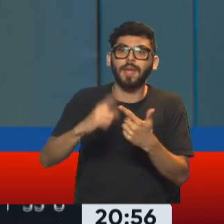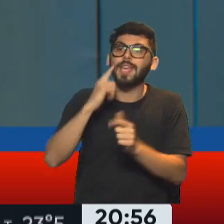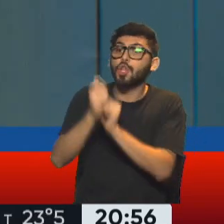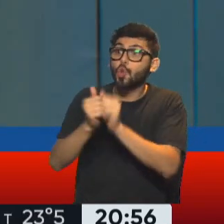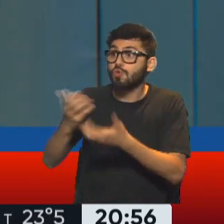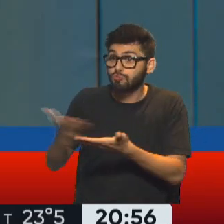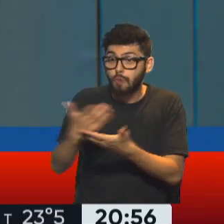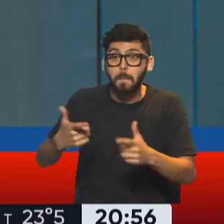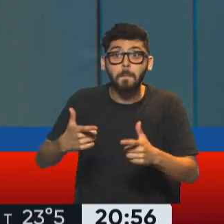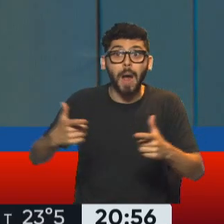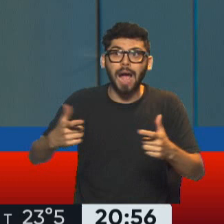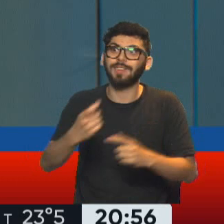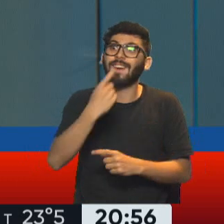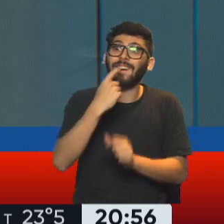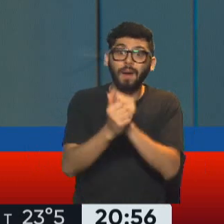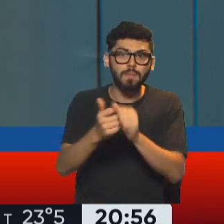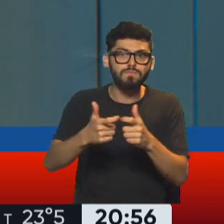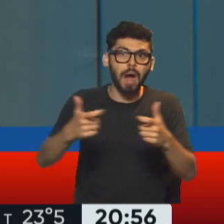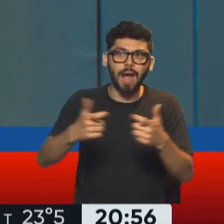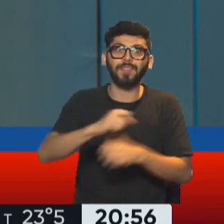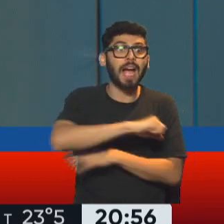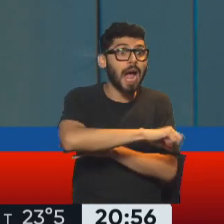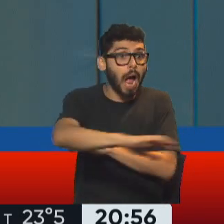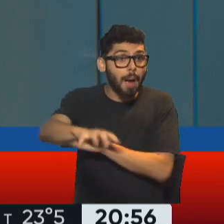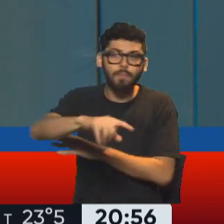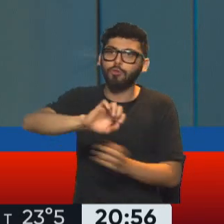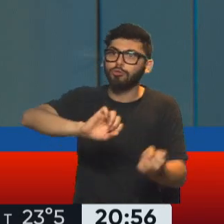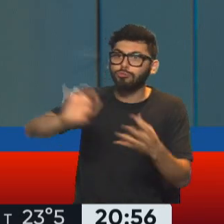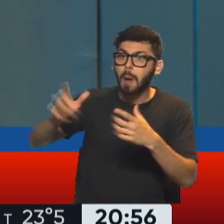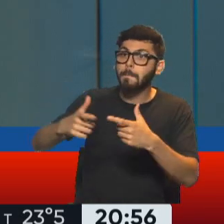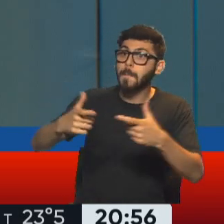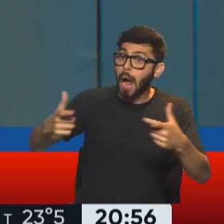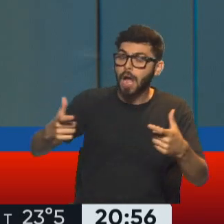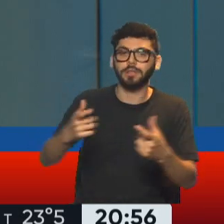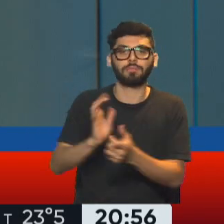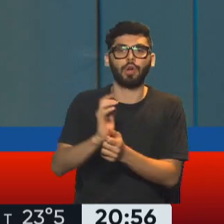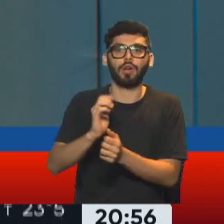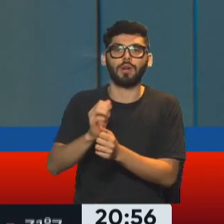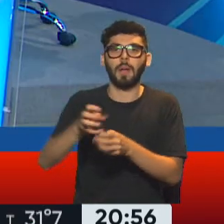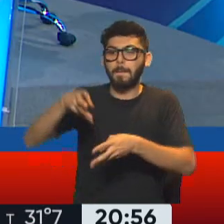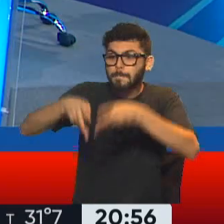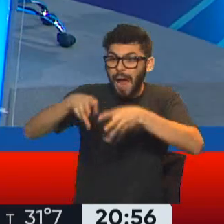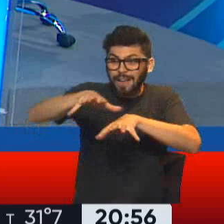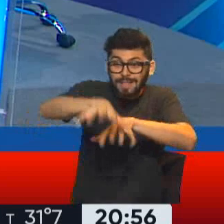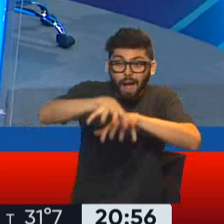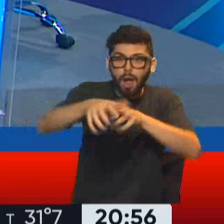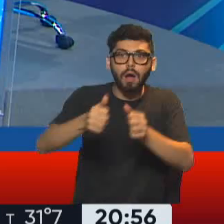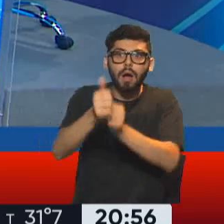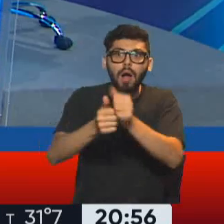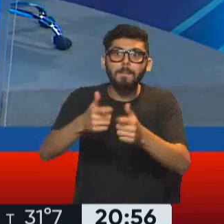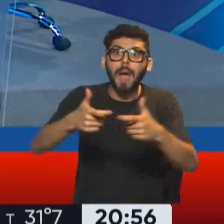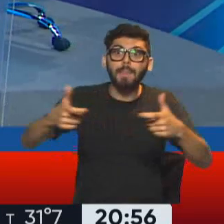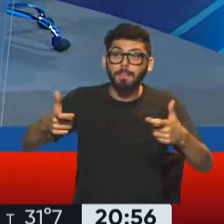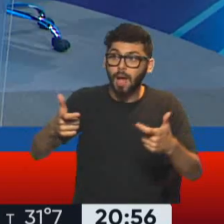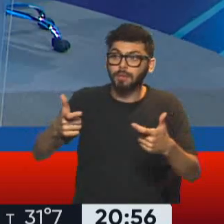industrial, metalúrgica, el campo, el aumento de las exportaciones, la fabricación de maquinaria agrícola. Sí. Cuando dicen